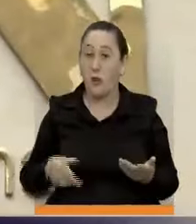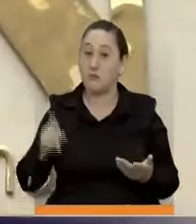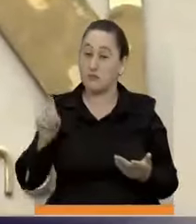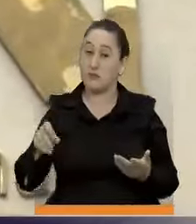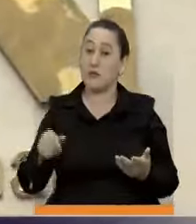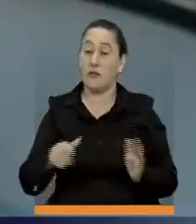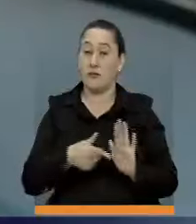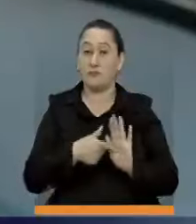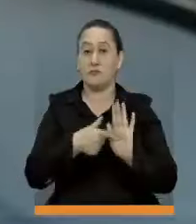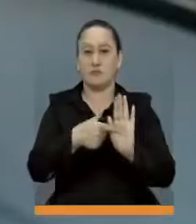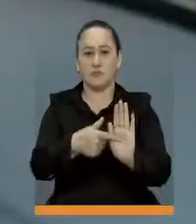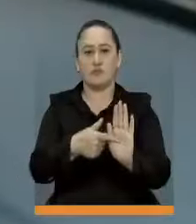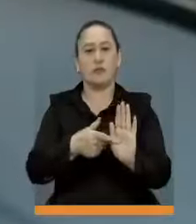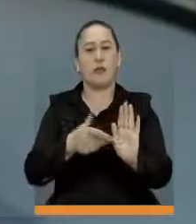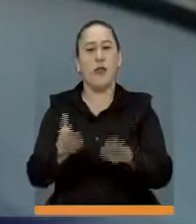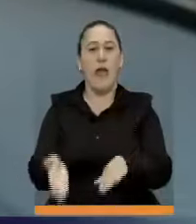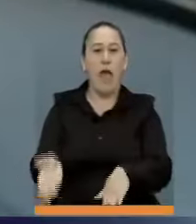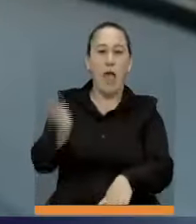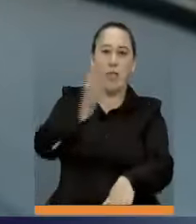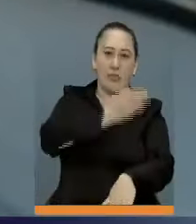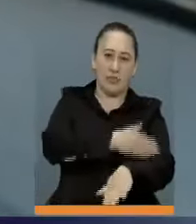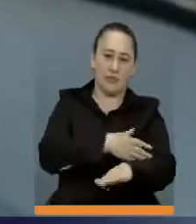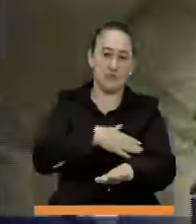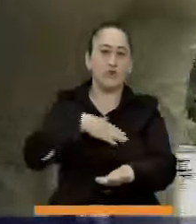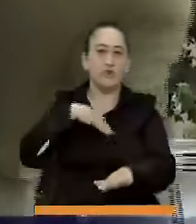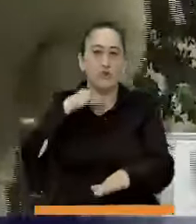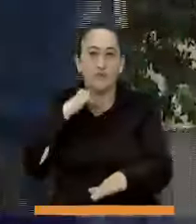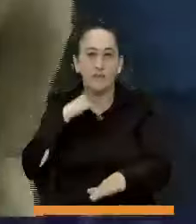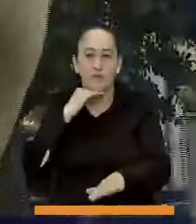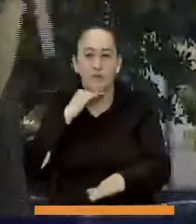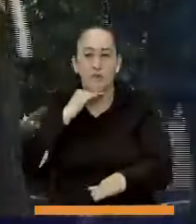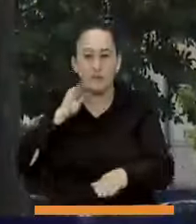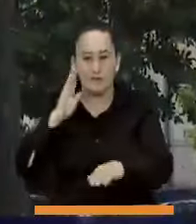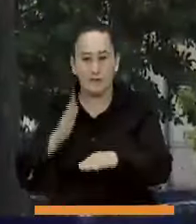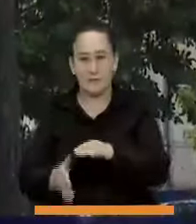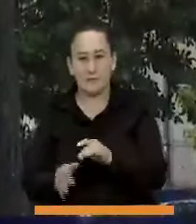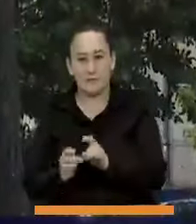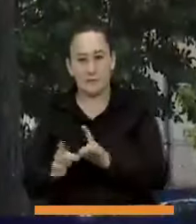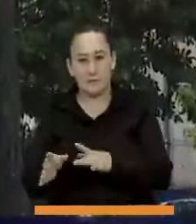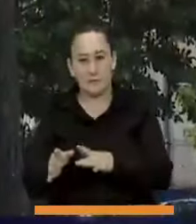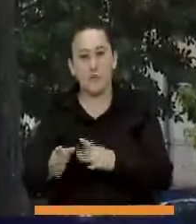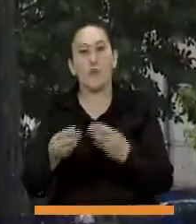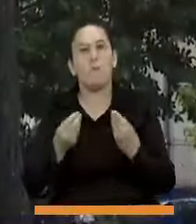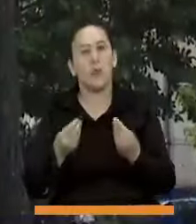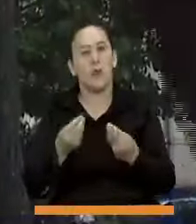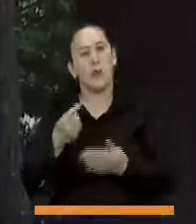la declaración con suficiente antelación al vencimiento y así poder realizar el respectivo trámite.